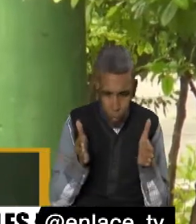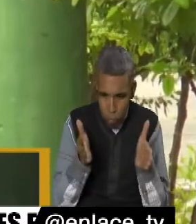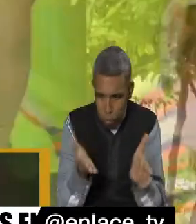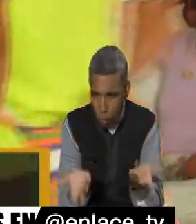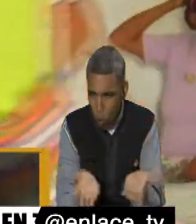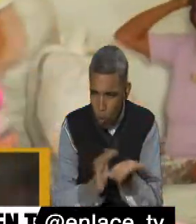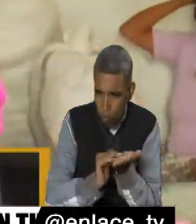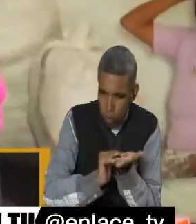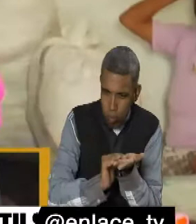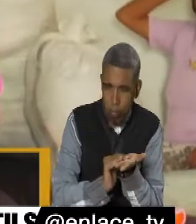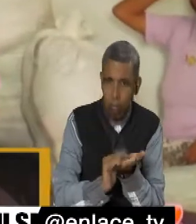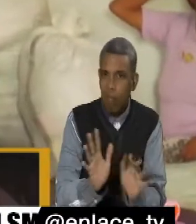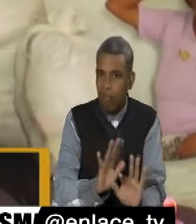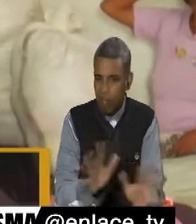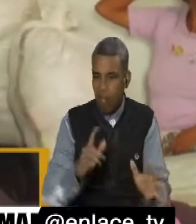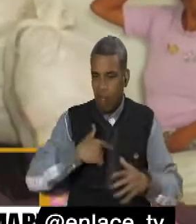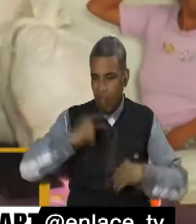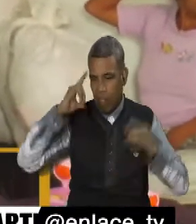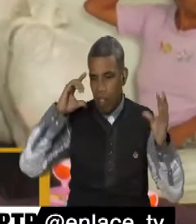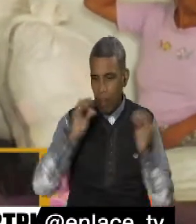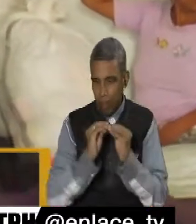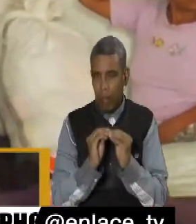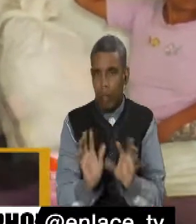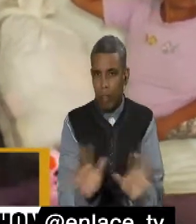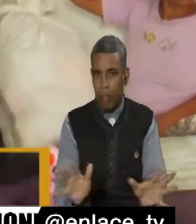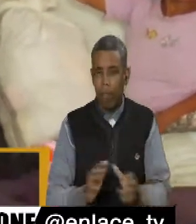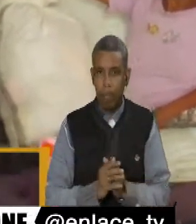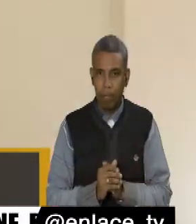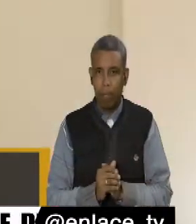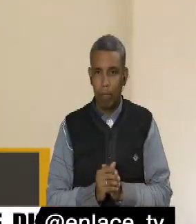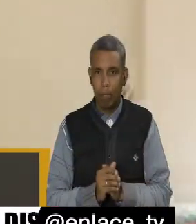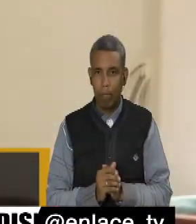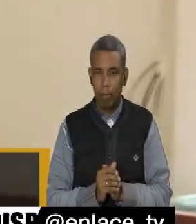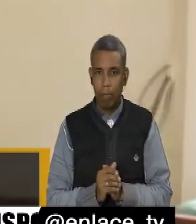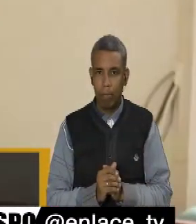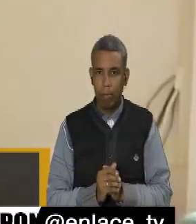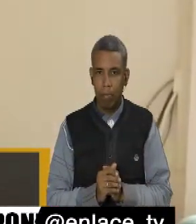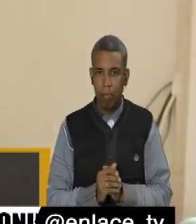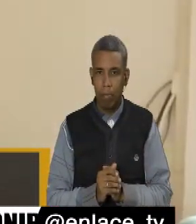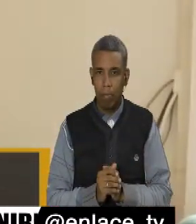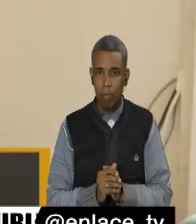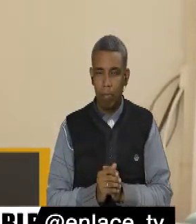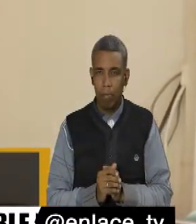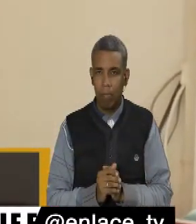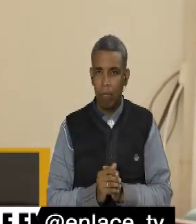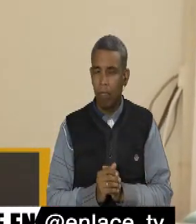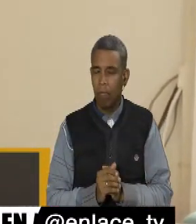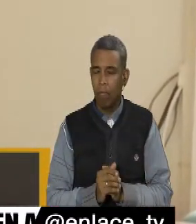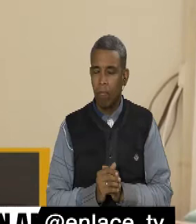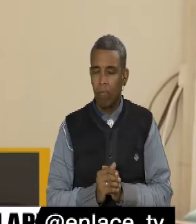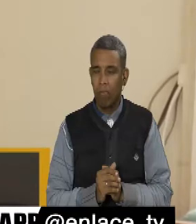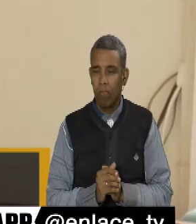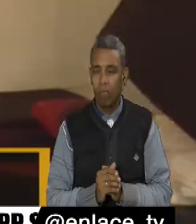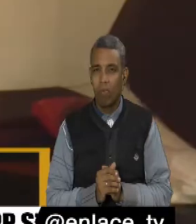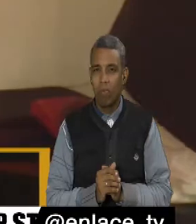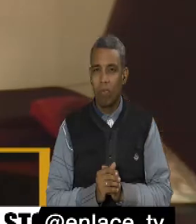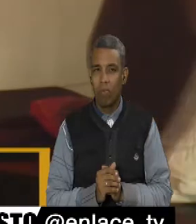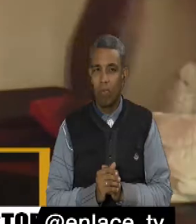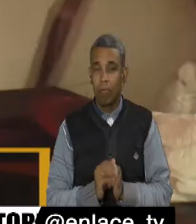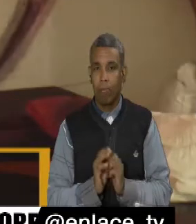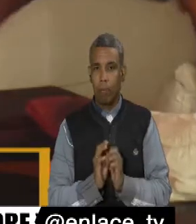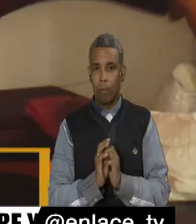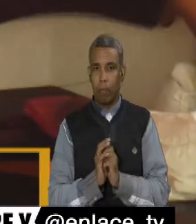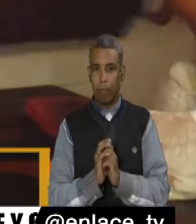y asistencia a esa situación. Entonces, en razón de ello, pues buscamos inicialmente una articulación institucional donde incluimos la Defensoría del Pueblo,